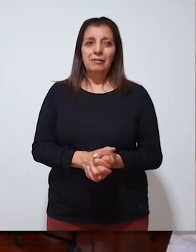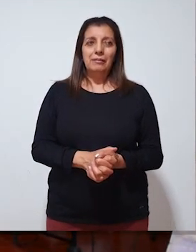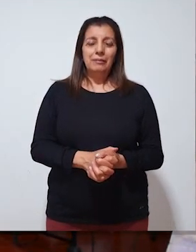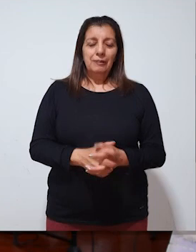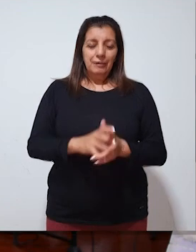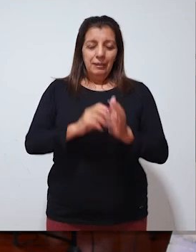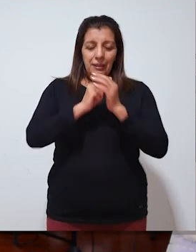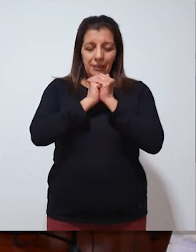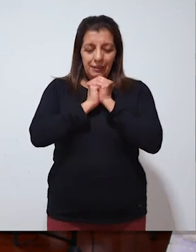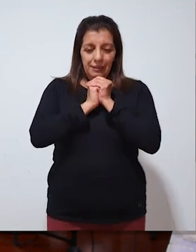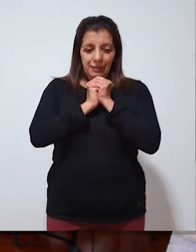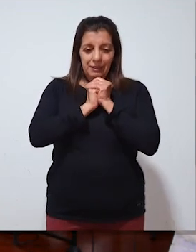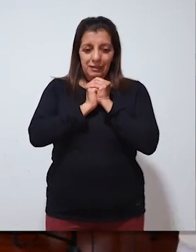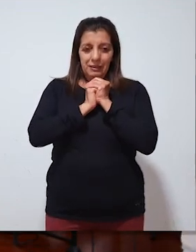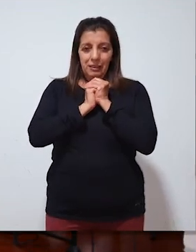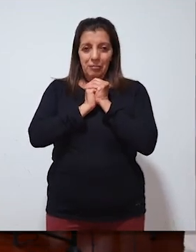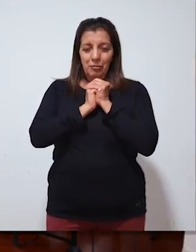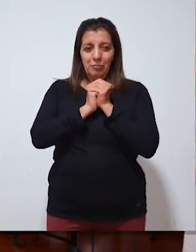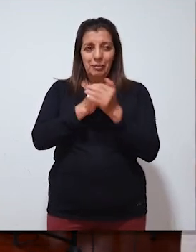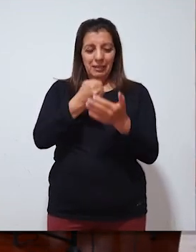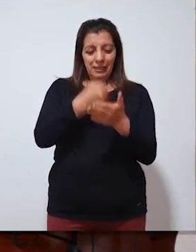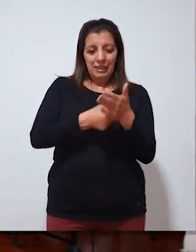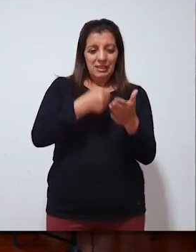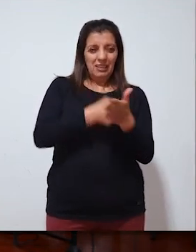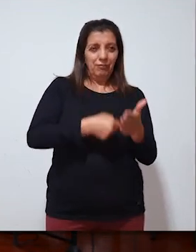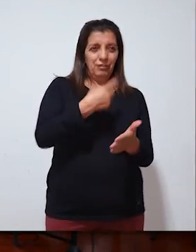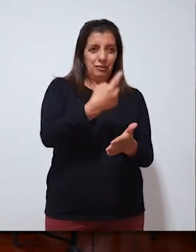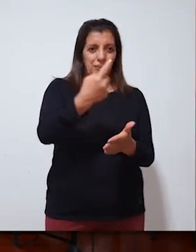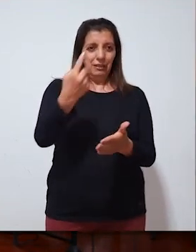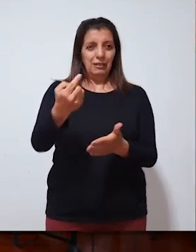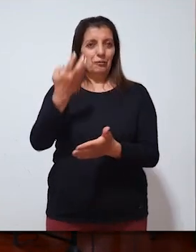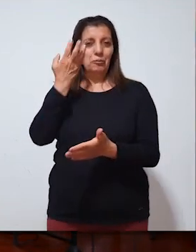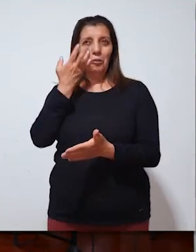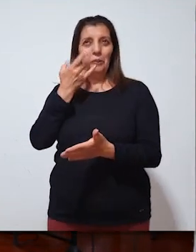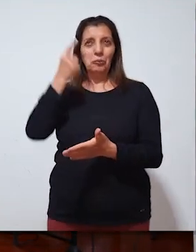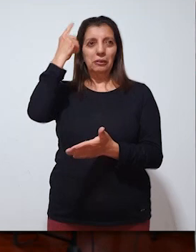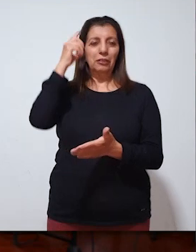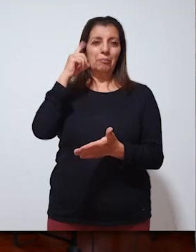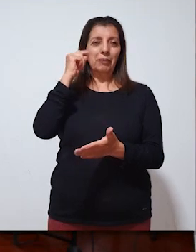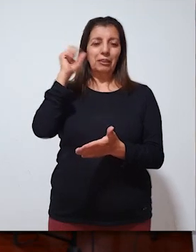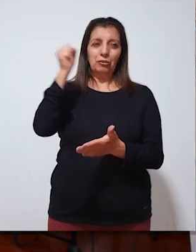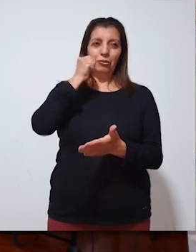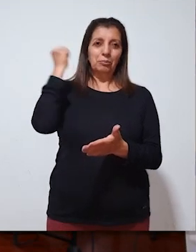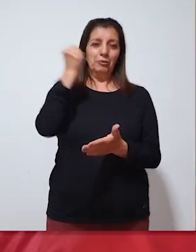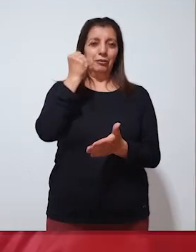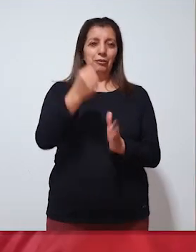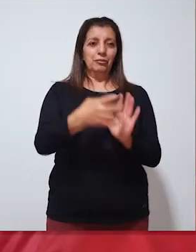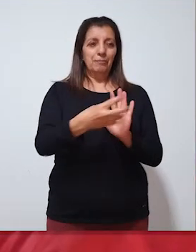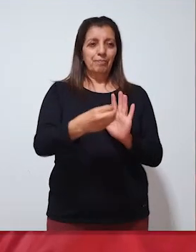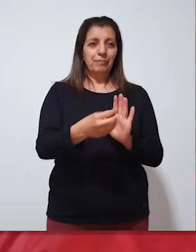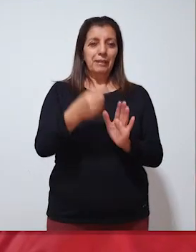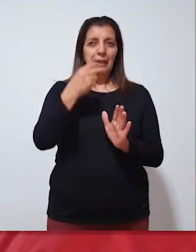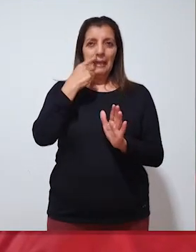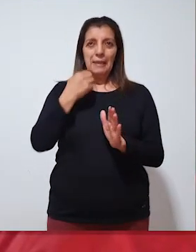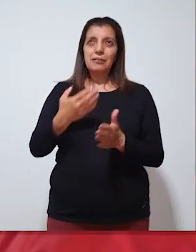Oren, hermanos, para que nuestro sacrificio sea agradable a Dios Padre Todopoderoso. El Señor reciba de